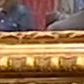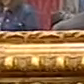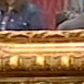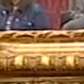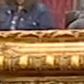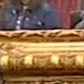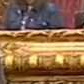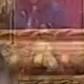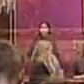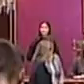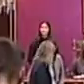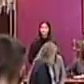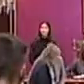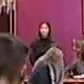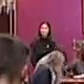descansen en paz.